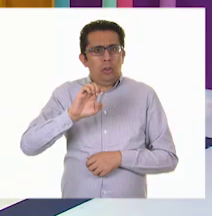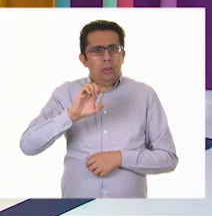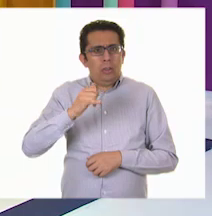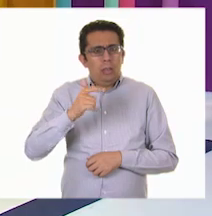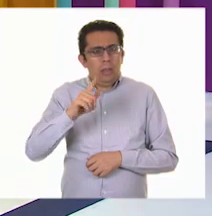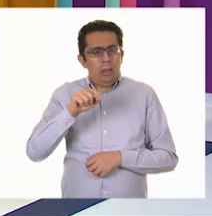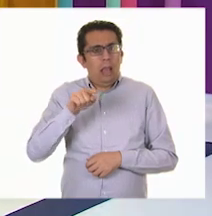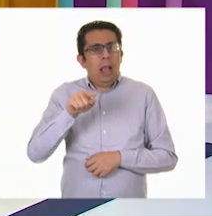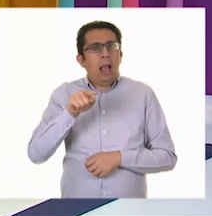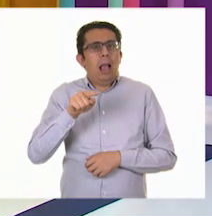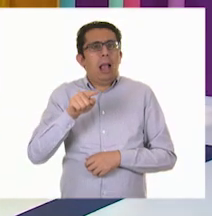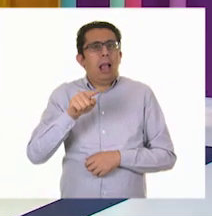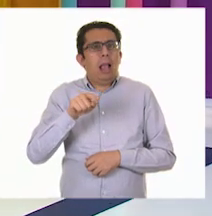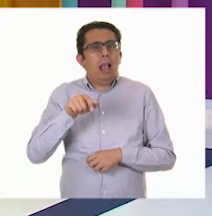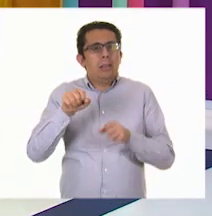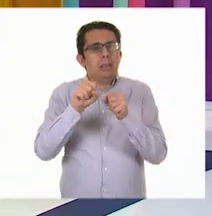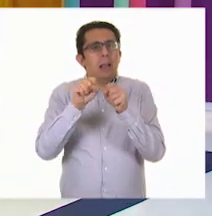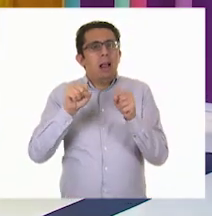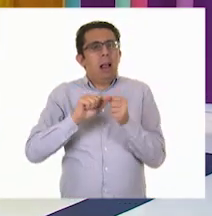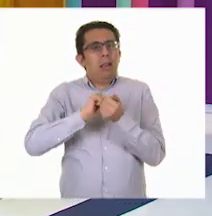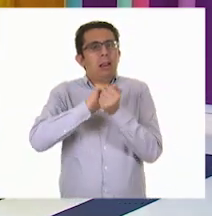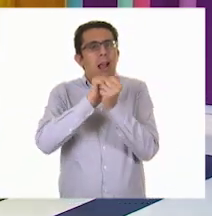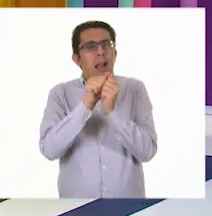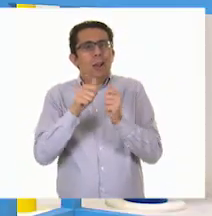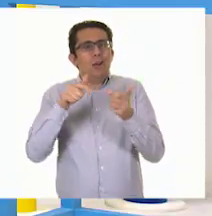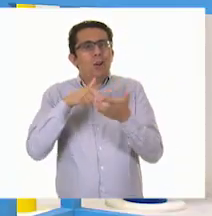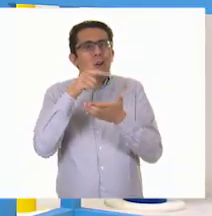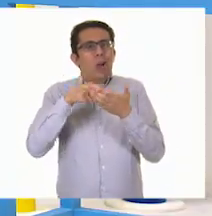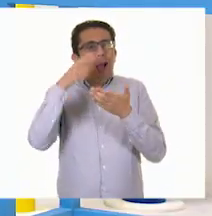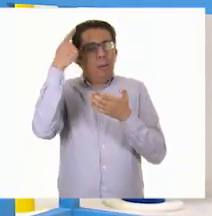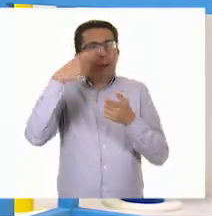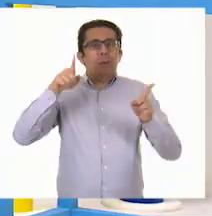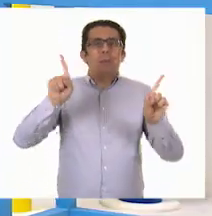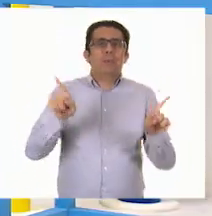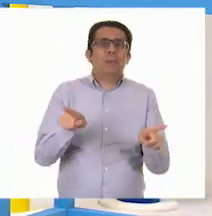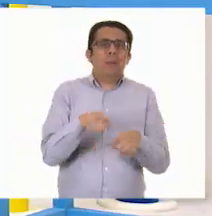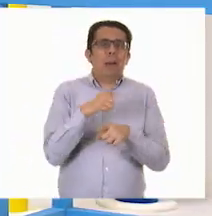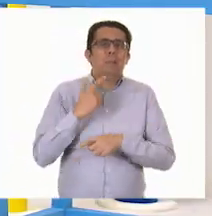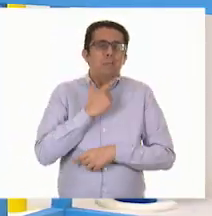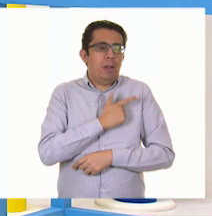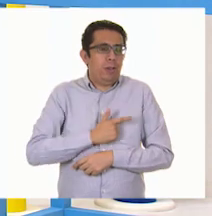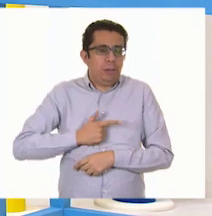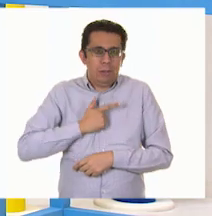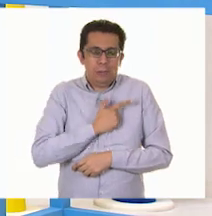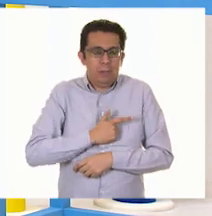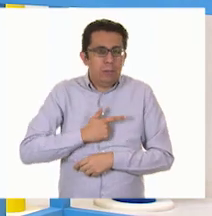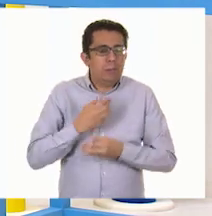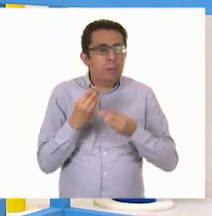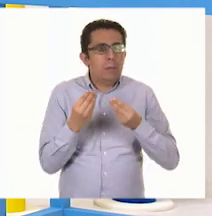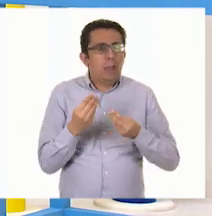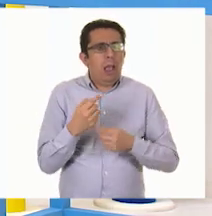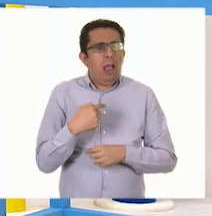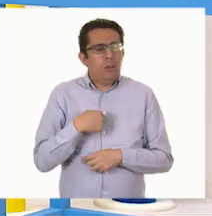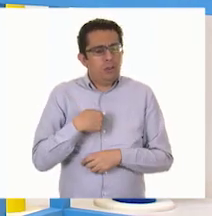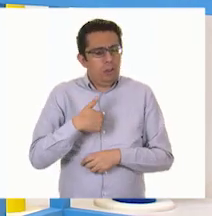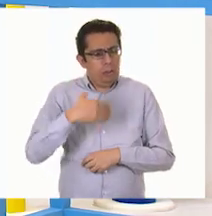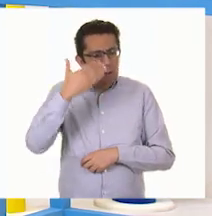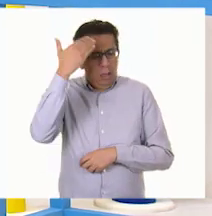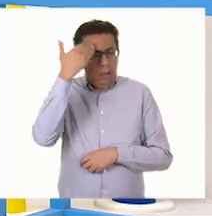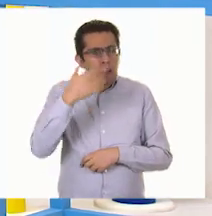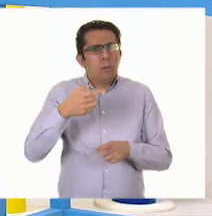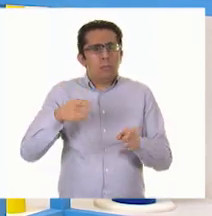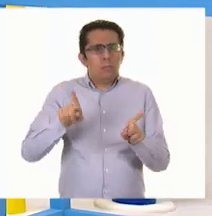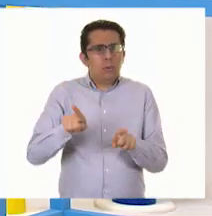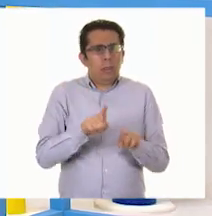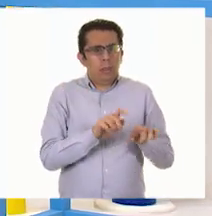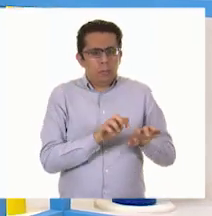salón parezca una sala de conciertos. Fue maravilloso escucharlos. Oye, escuché que la música iba un poco